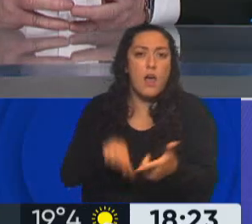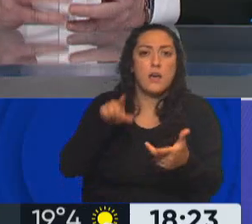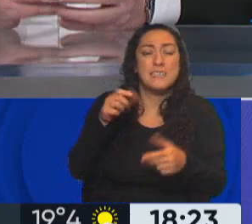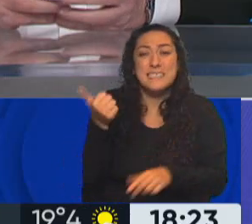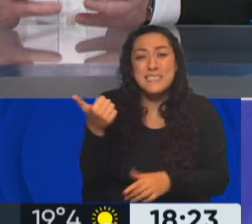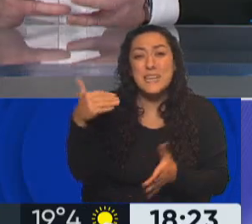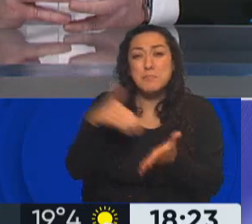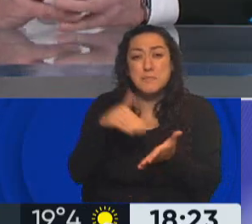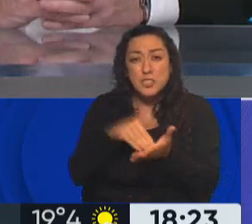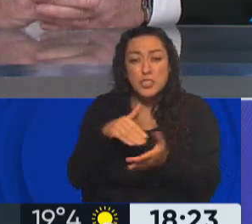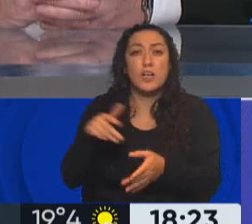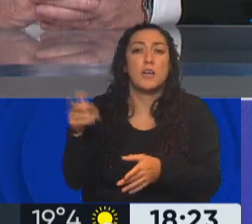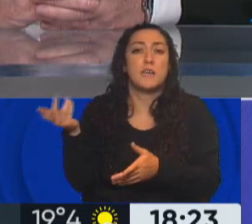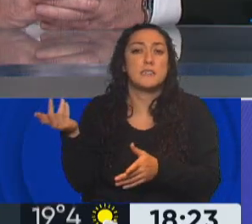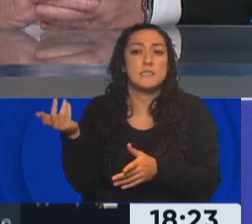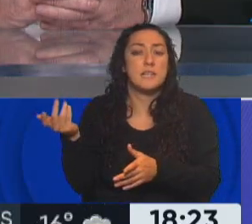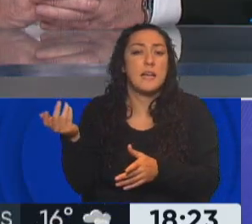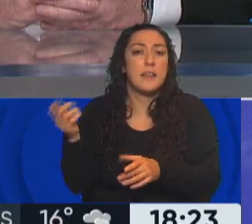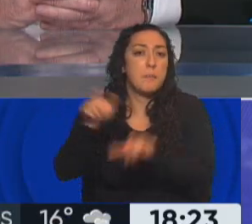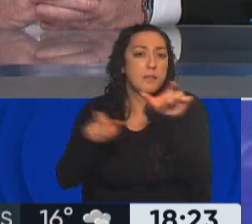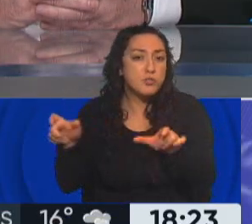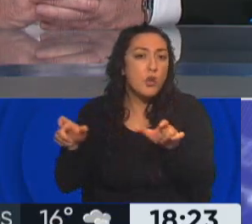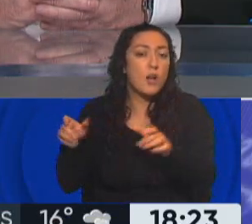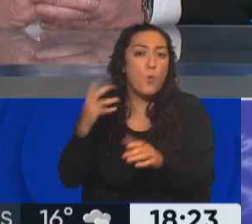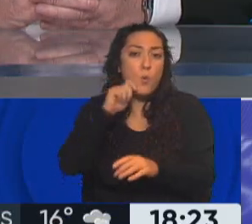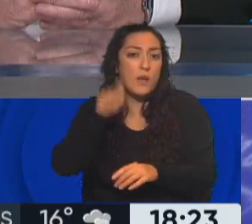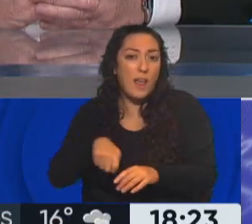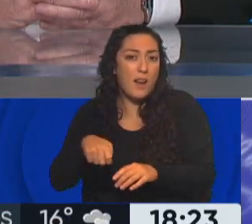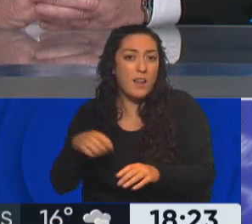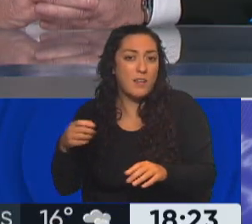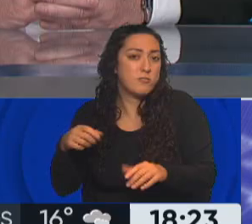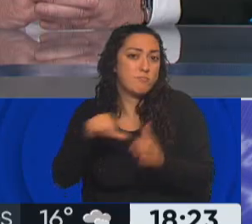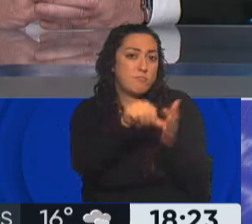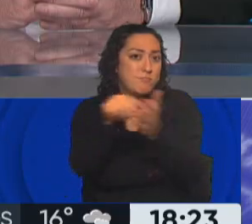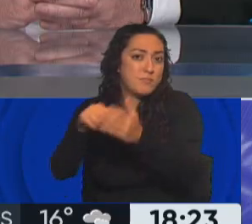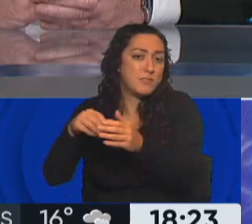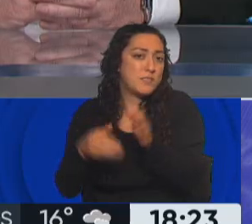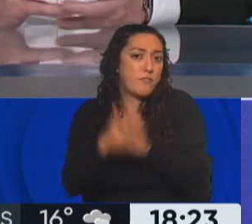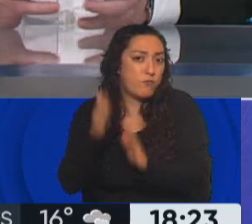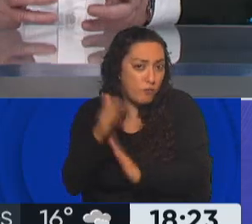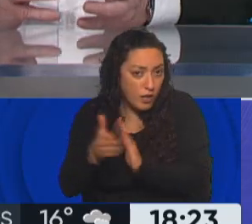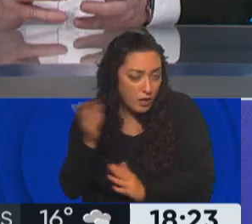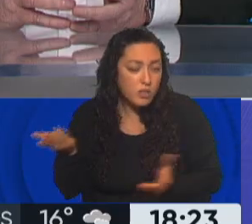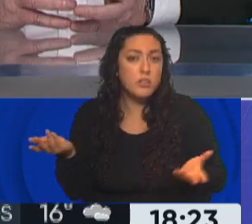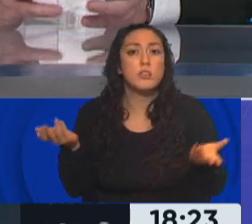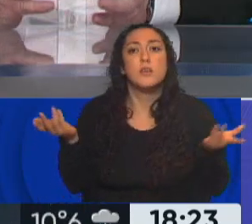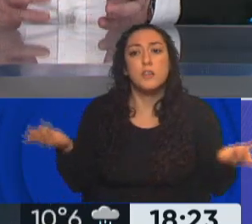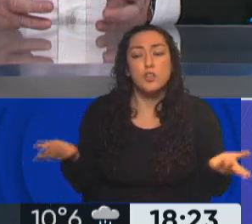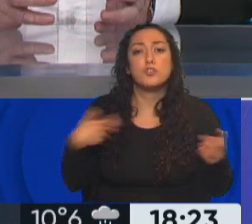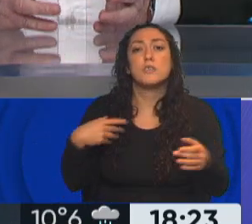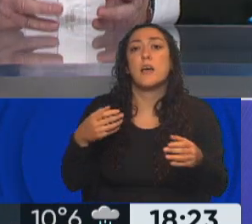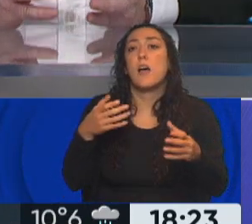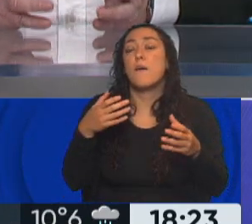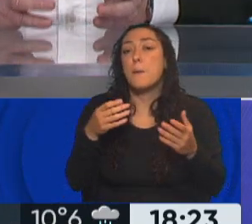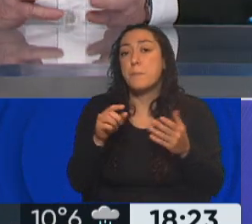millones de ucranianos que están fuera de Ucrania y la amenaza principal, la posibilidad de disminución de ayuda